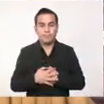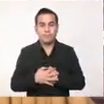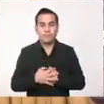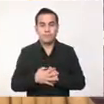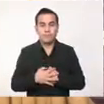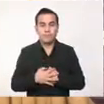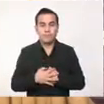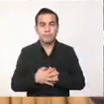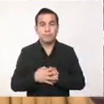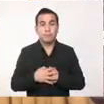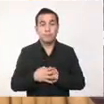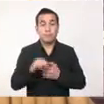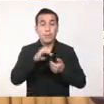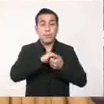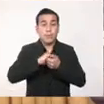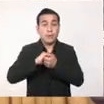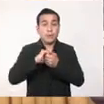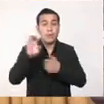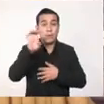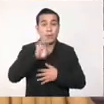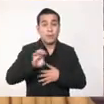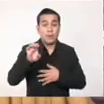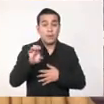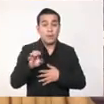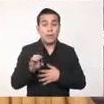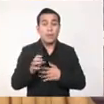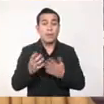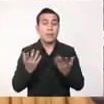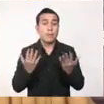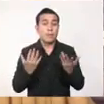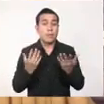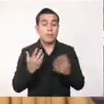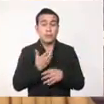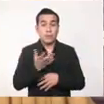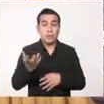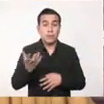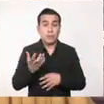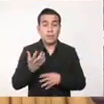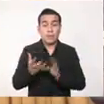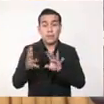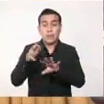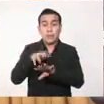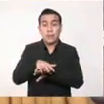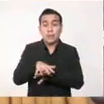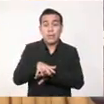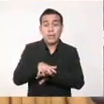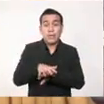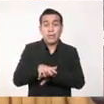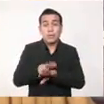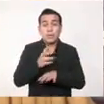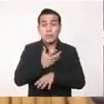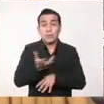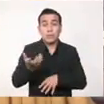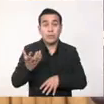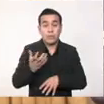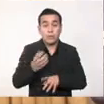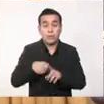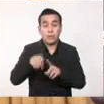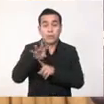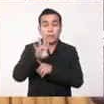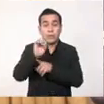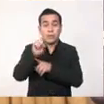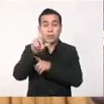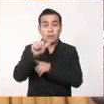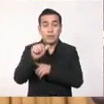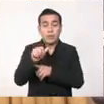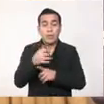La Unión Europea espera que los derechos legales y la integridad física de los magistrados sea